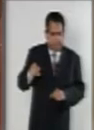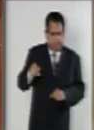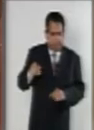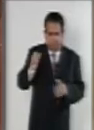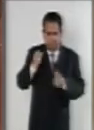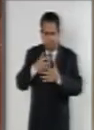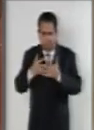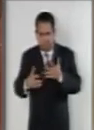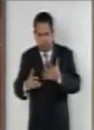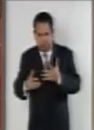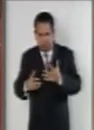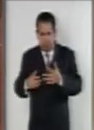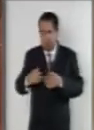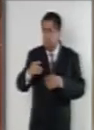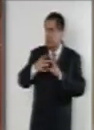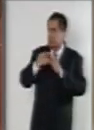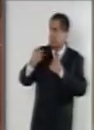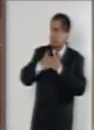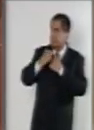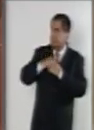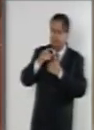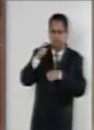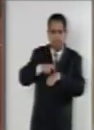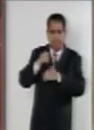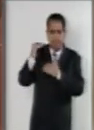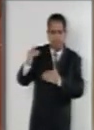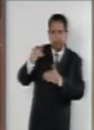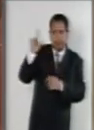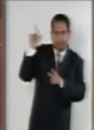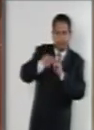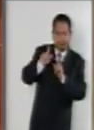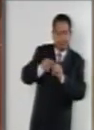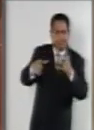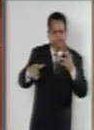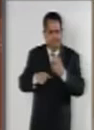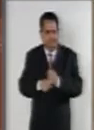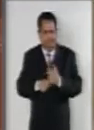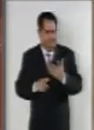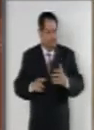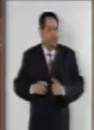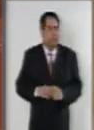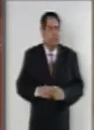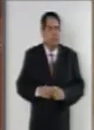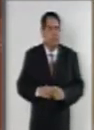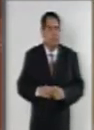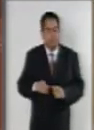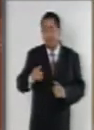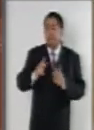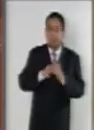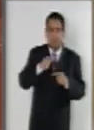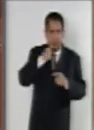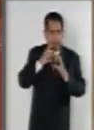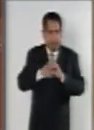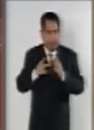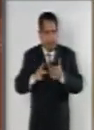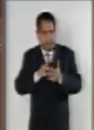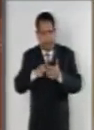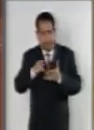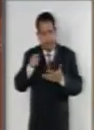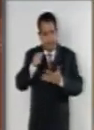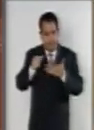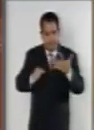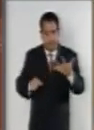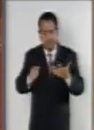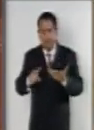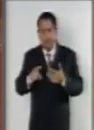la facultad de como me están limitando el tiempo, voy a sintetizar. Se repite el mecanismo ya diseñado